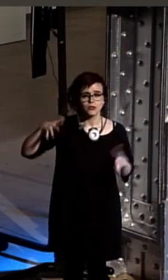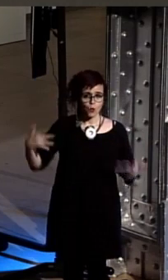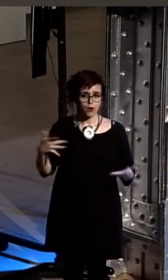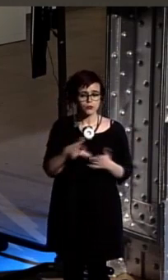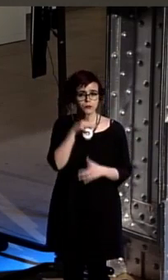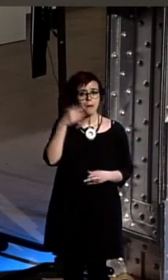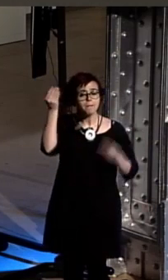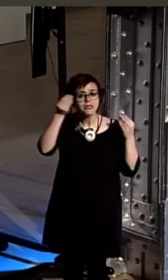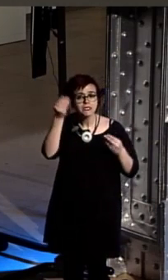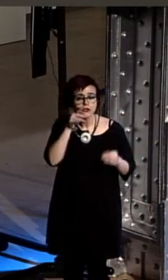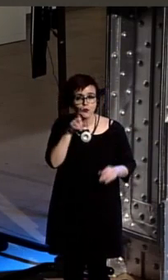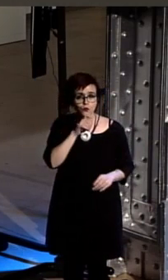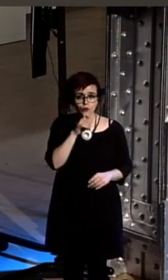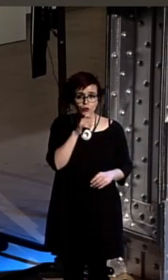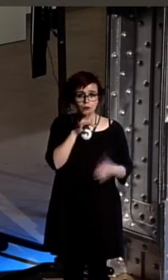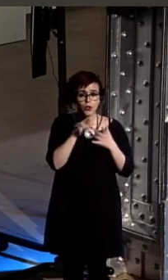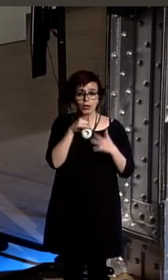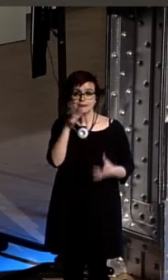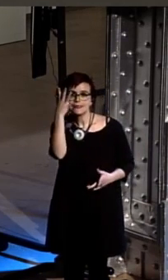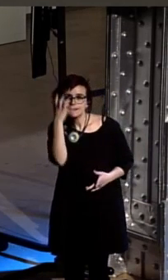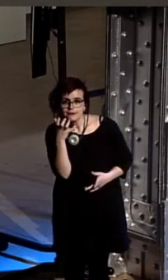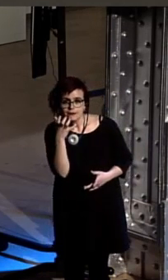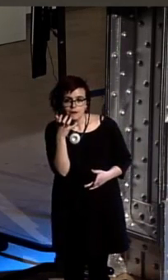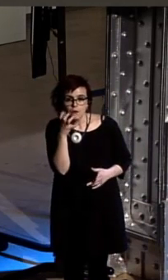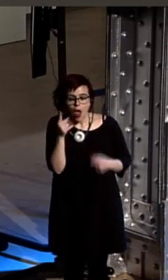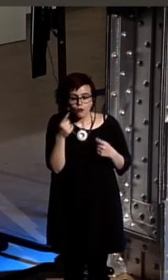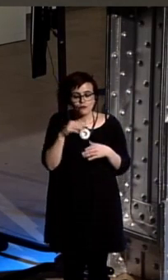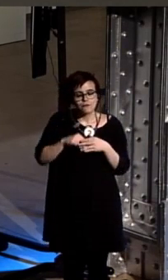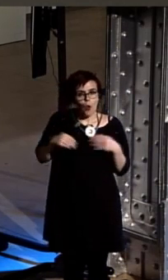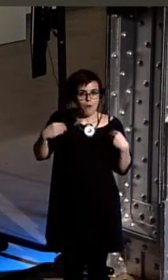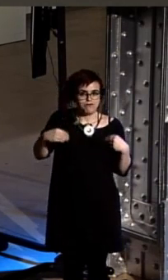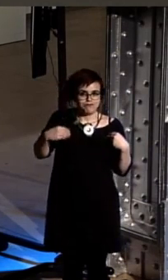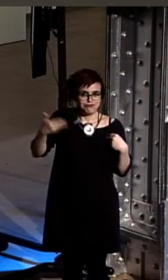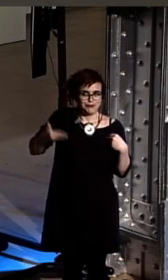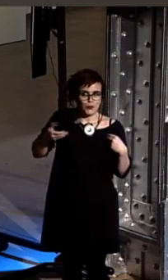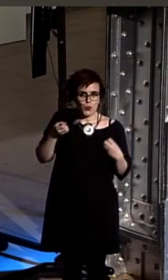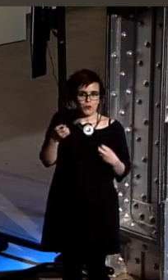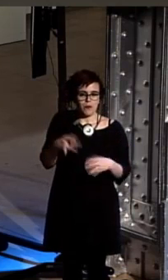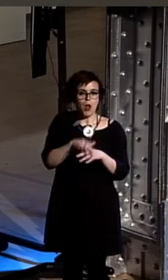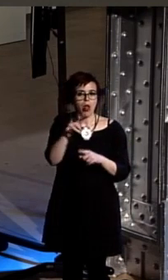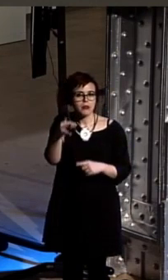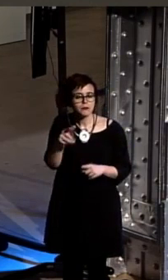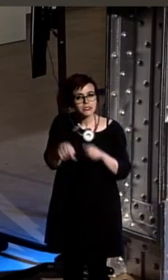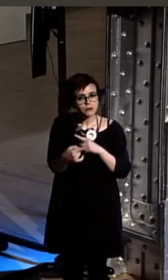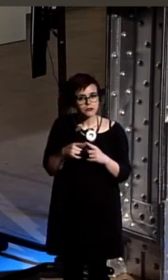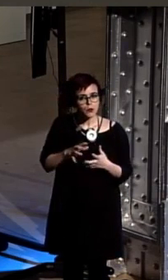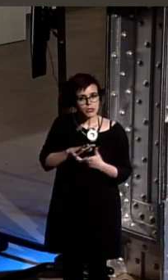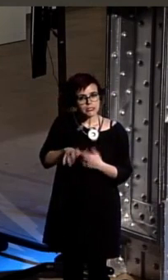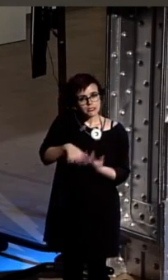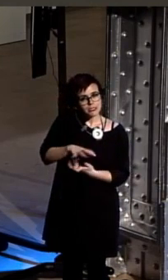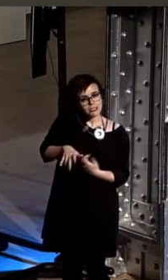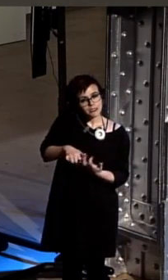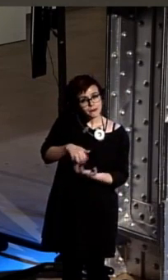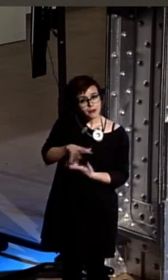cosas son importantes, porque puede ser que la tristeza, aún si la disfrutamos fenomenológicamente, genera enfermedad, genera estados corporales que son malos, y